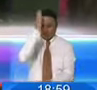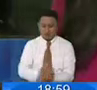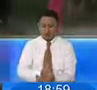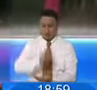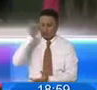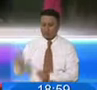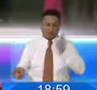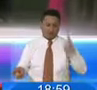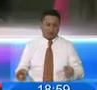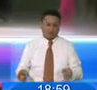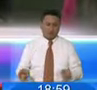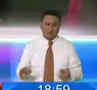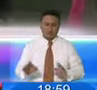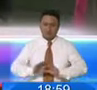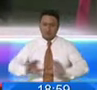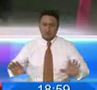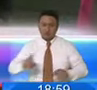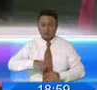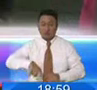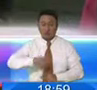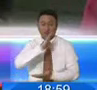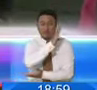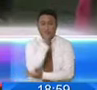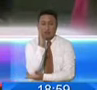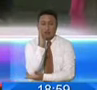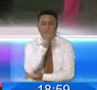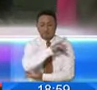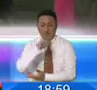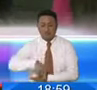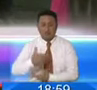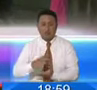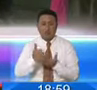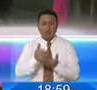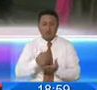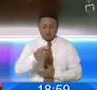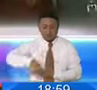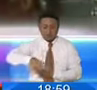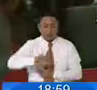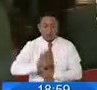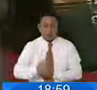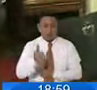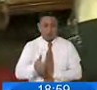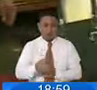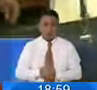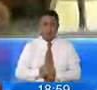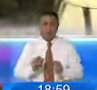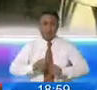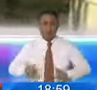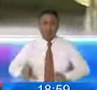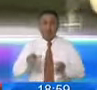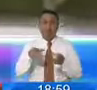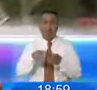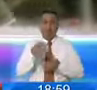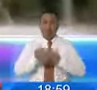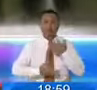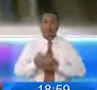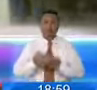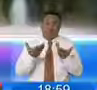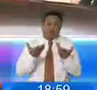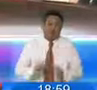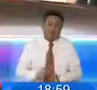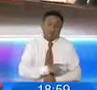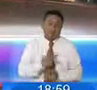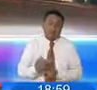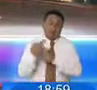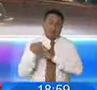extremo de un caso o al otro. Tenemos que llegar a un término medio en donde no se perjudique al menor sobre todo. Entonces, en todo caso, la Comisión de Justicia podría ser la